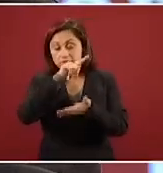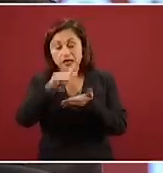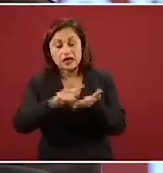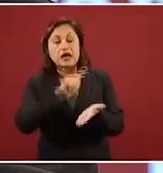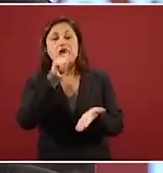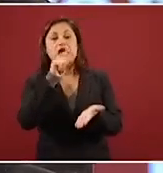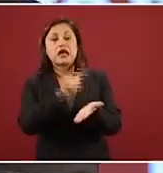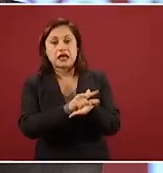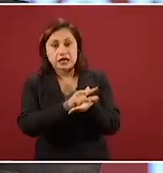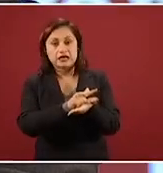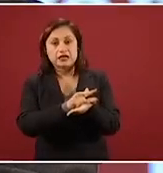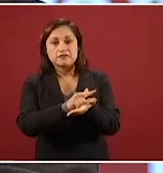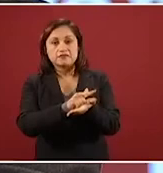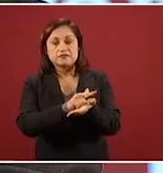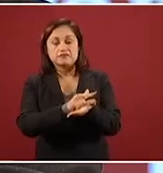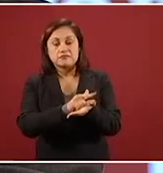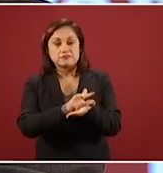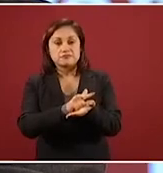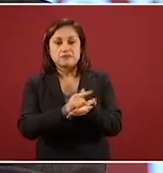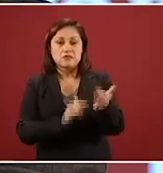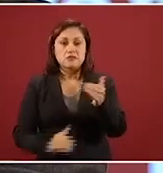ley, nadie.